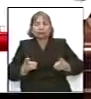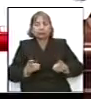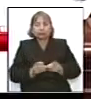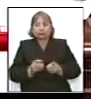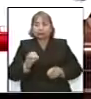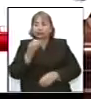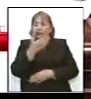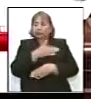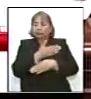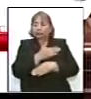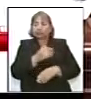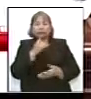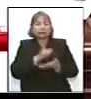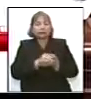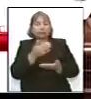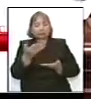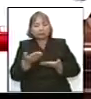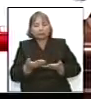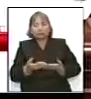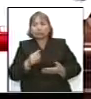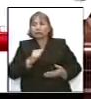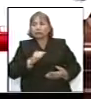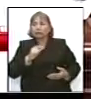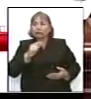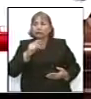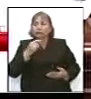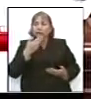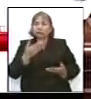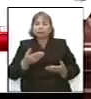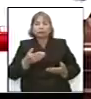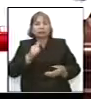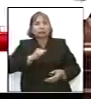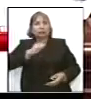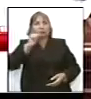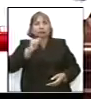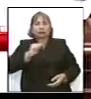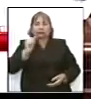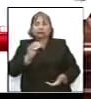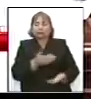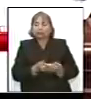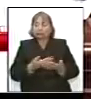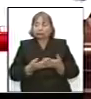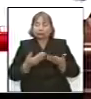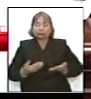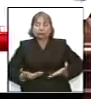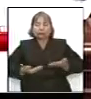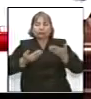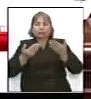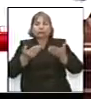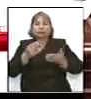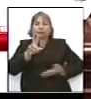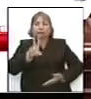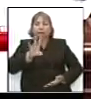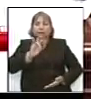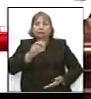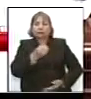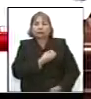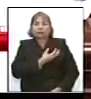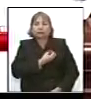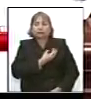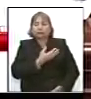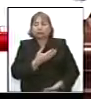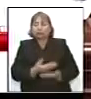Chimbote, ubicado en la provincia del Santa, del departamento de Ancash. Por conmemorarse el próximo 27 de mayo de